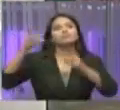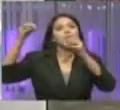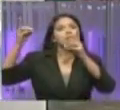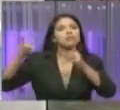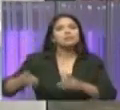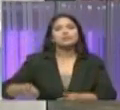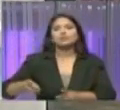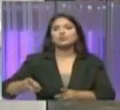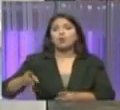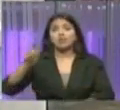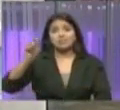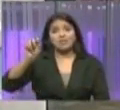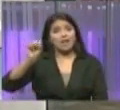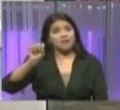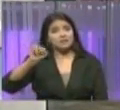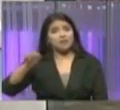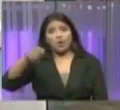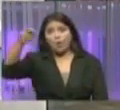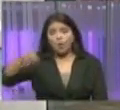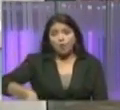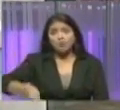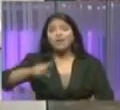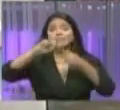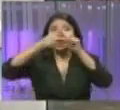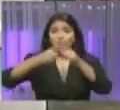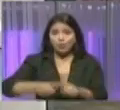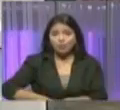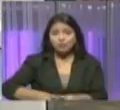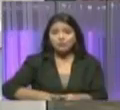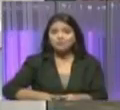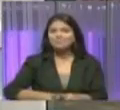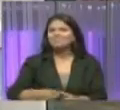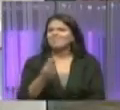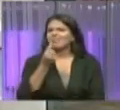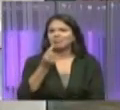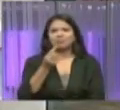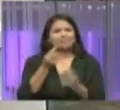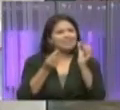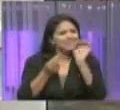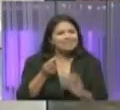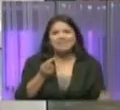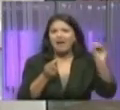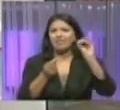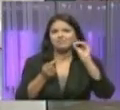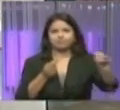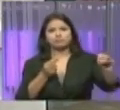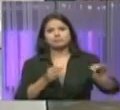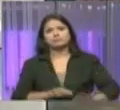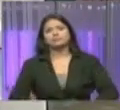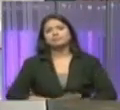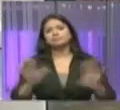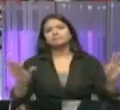o dictamen del Tribunal Supremo y de la Contraloría, y ni un centavo va a ir para allá. Así de sencillo.